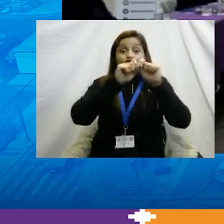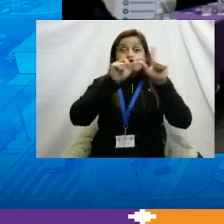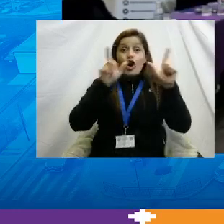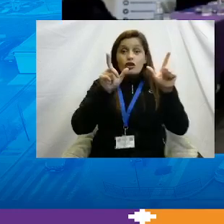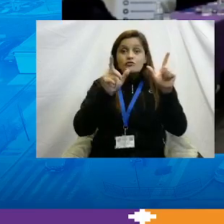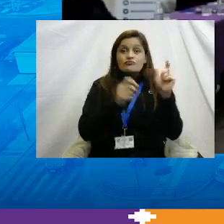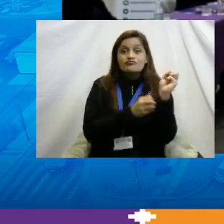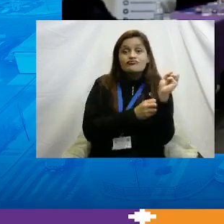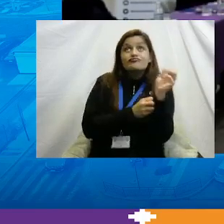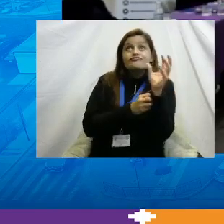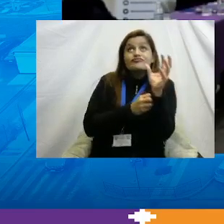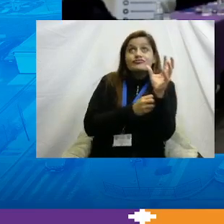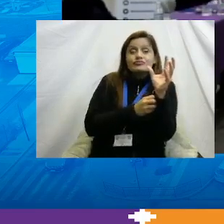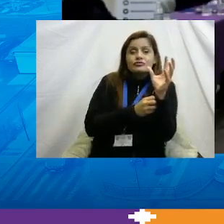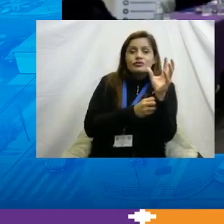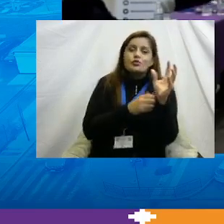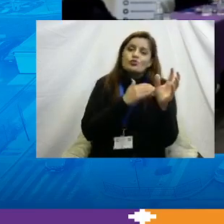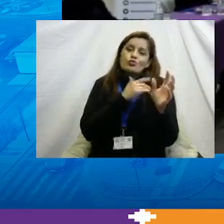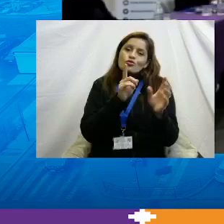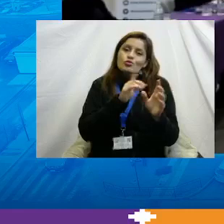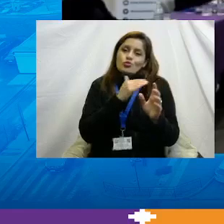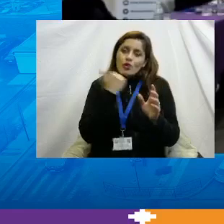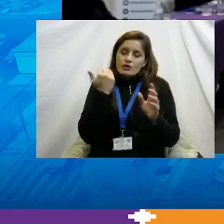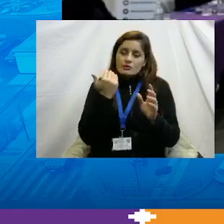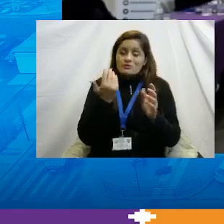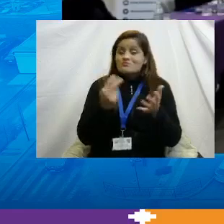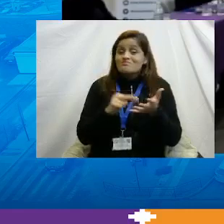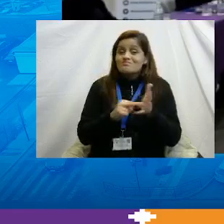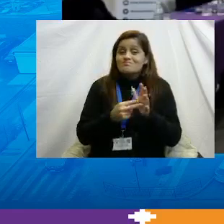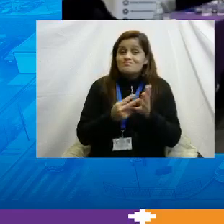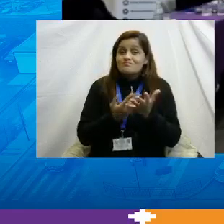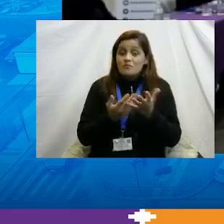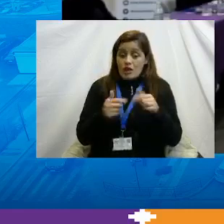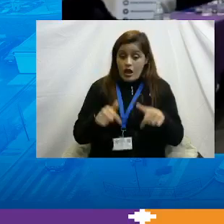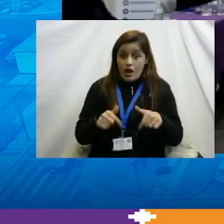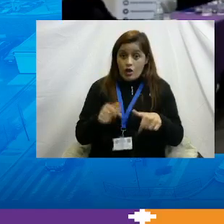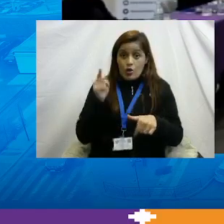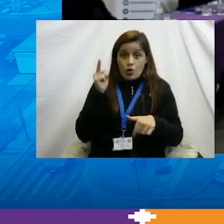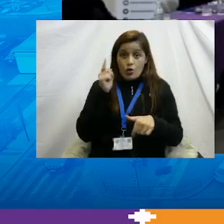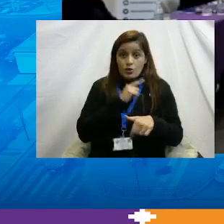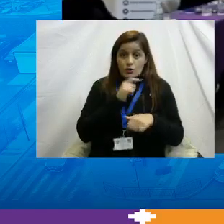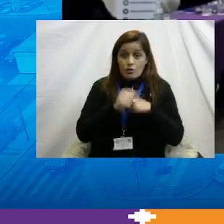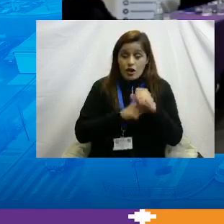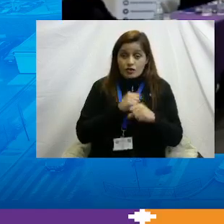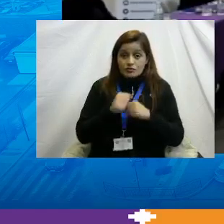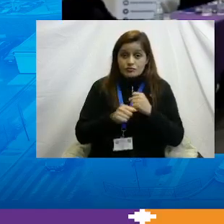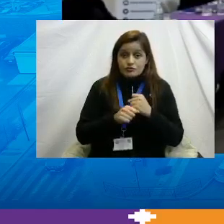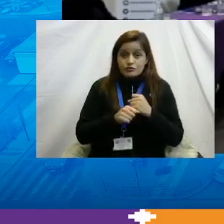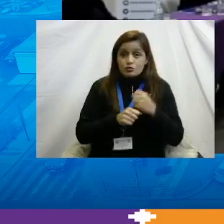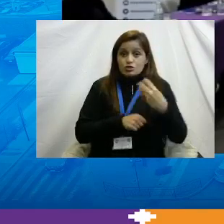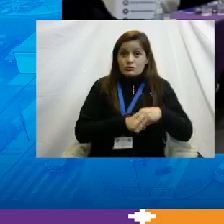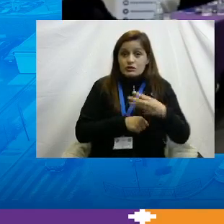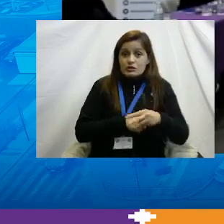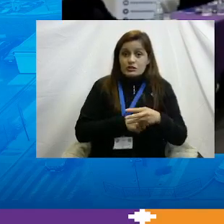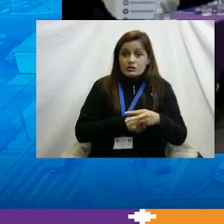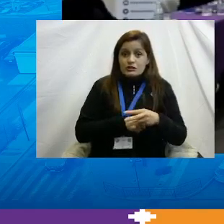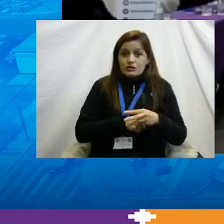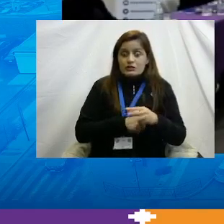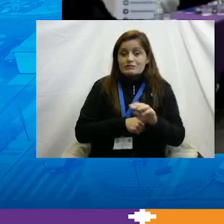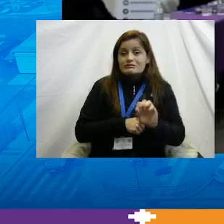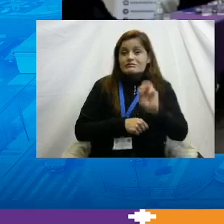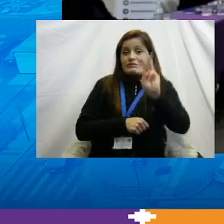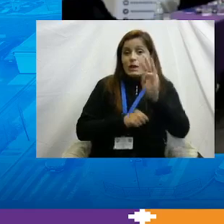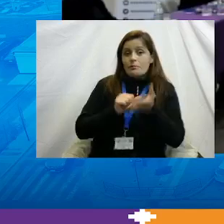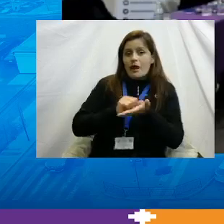produzcan fotosíntesis y estas no mueran. Lamentablemente, solo en este último año de gestión municipal se le han cursado